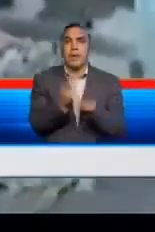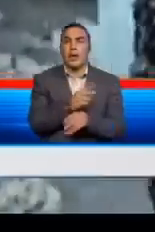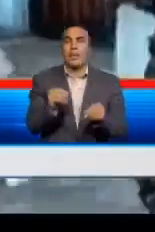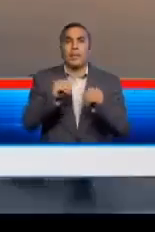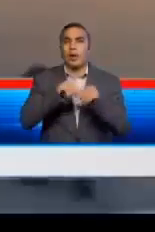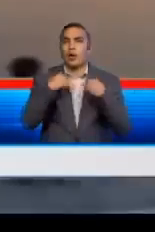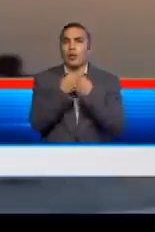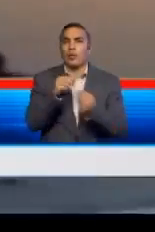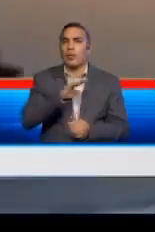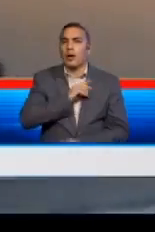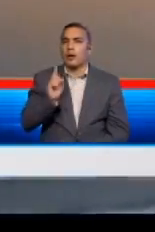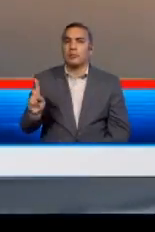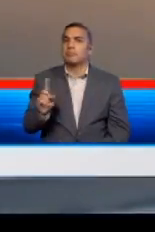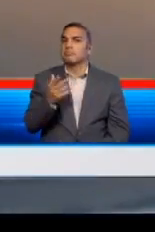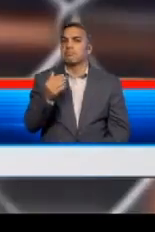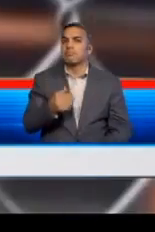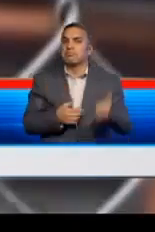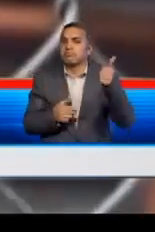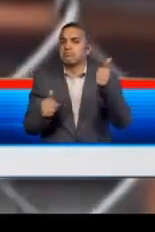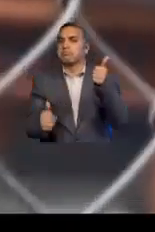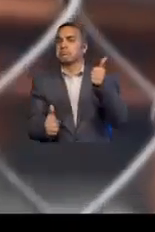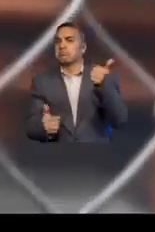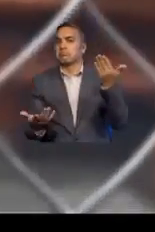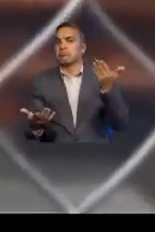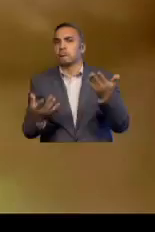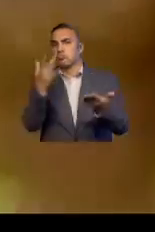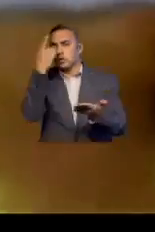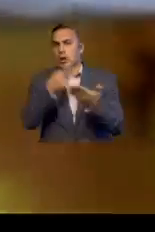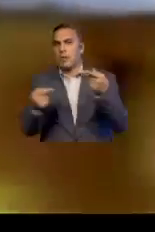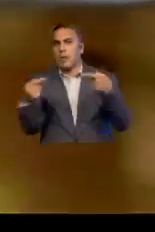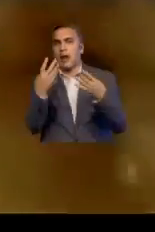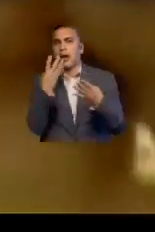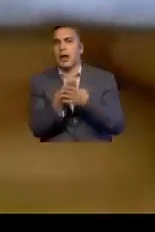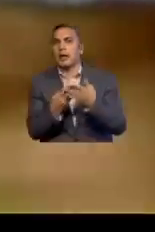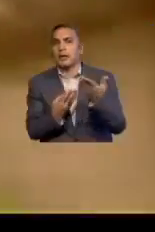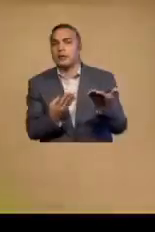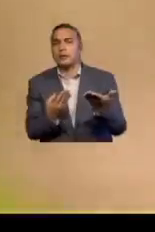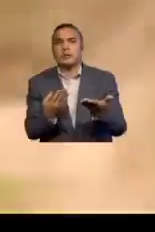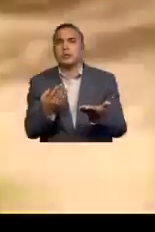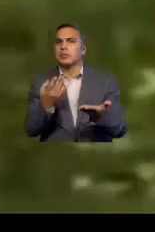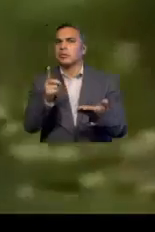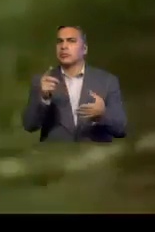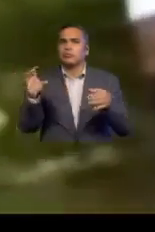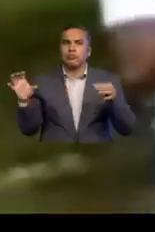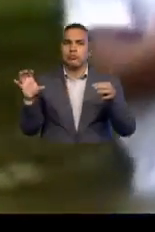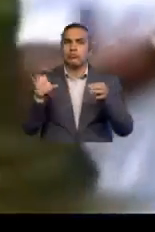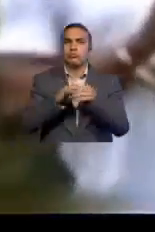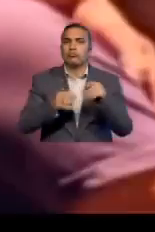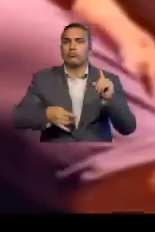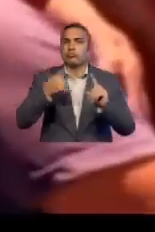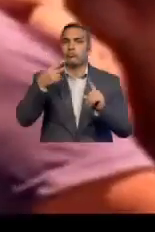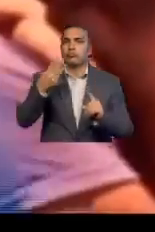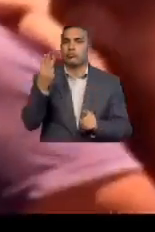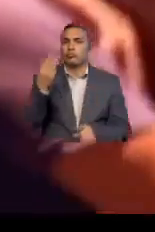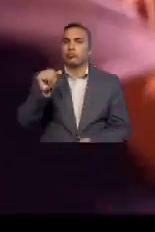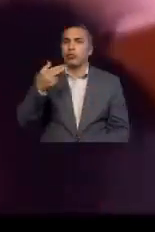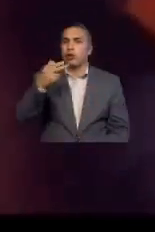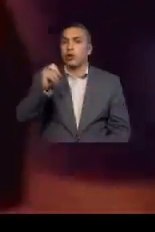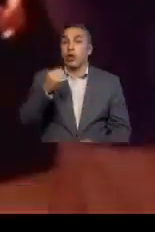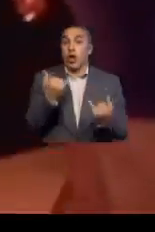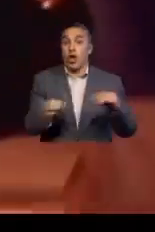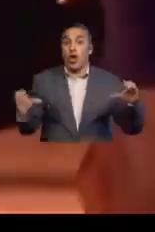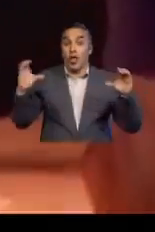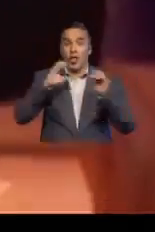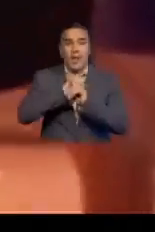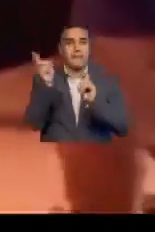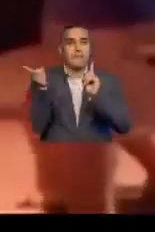bandas delincuenciales? ¿Por qué la lucha se extiende a las cárceles? ¿Cuál era su vínculo con alias Guacho? Esta noche,